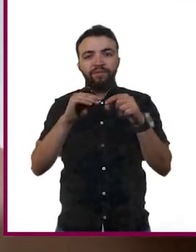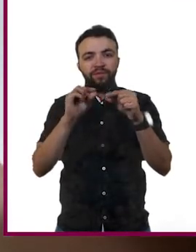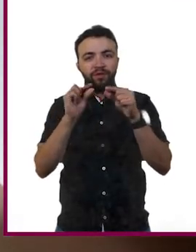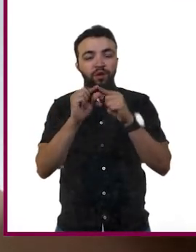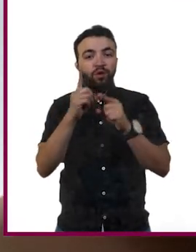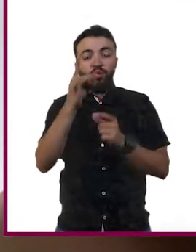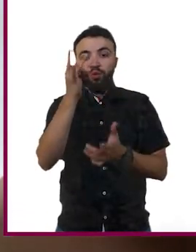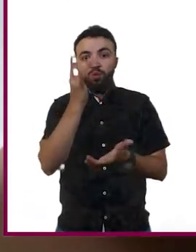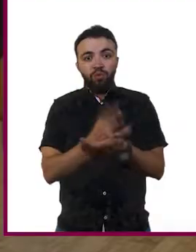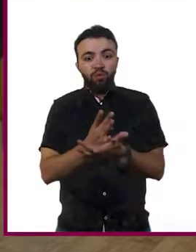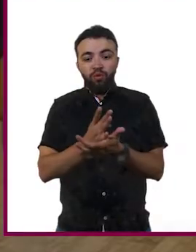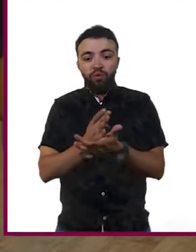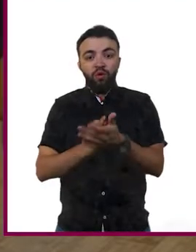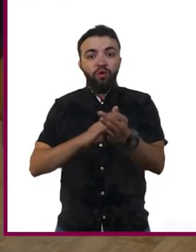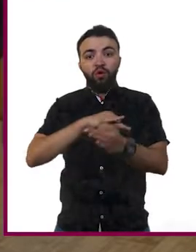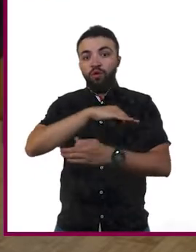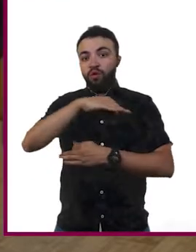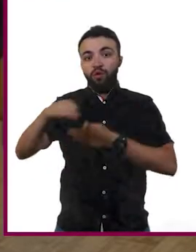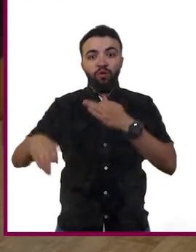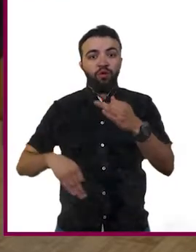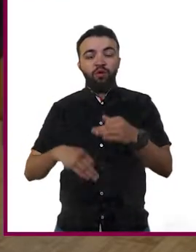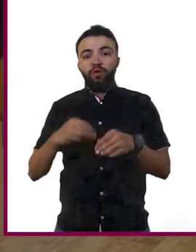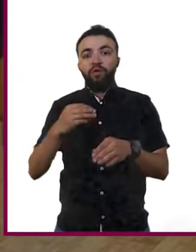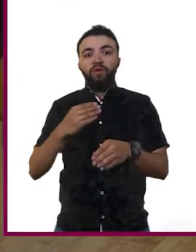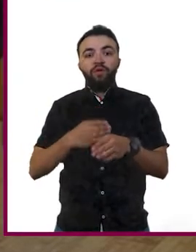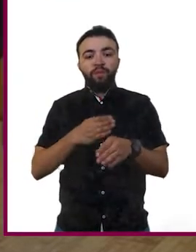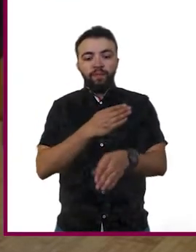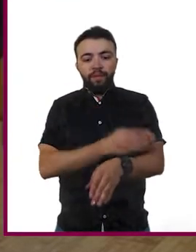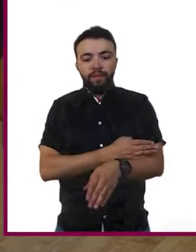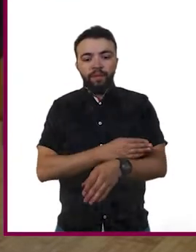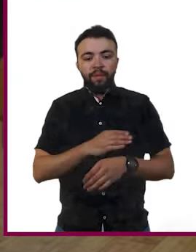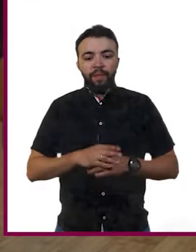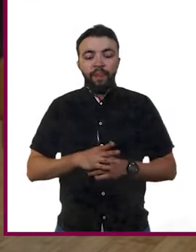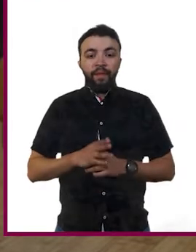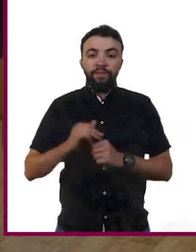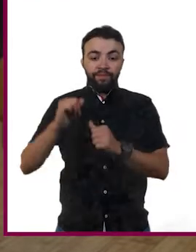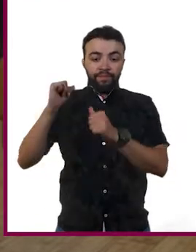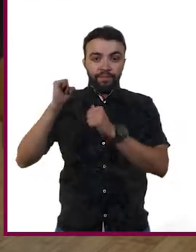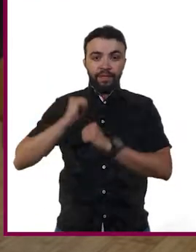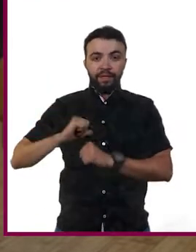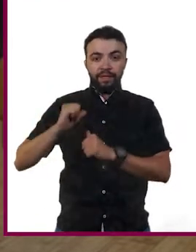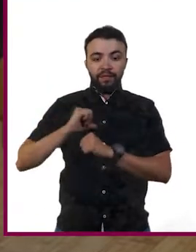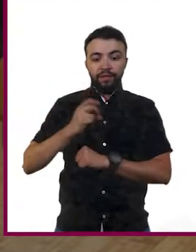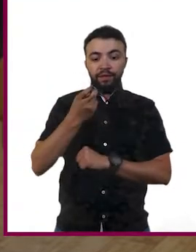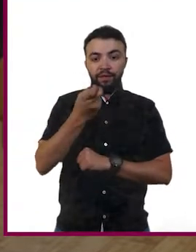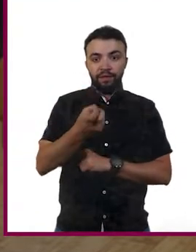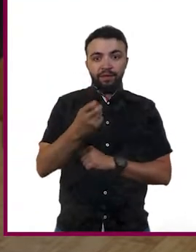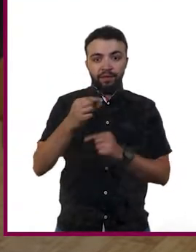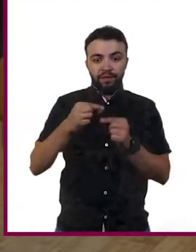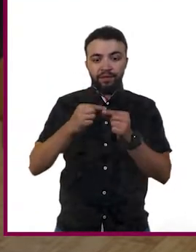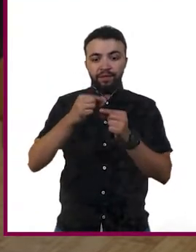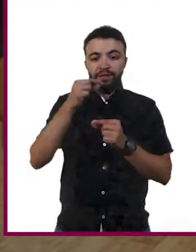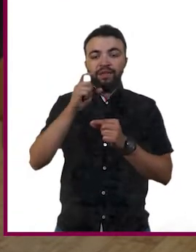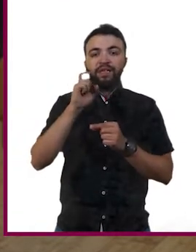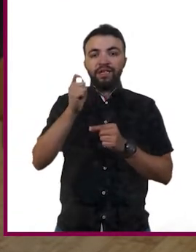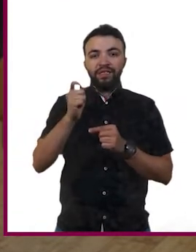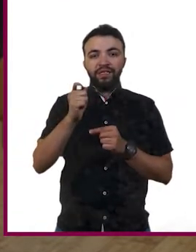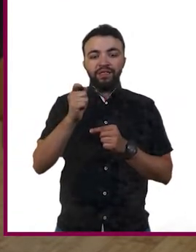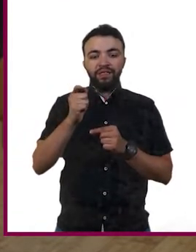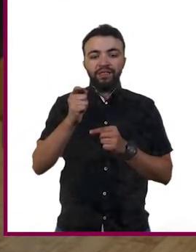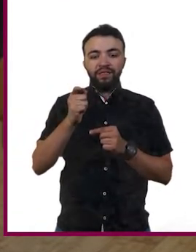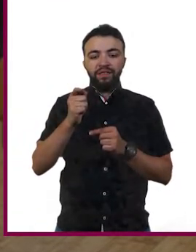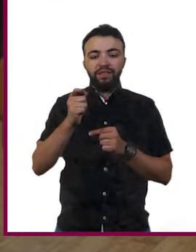plástico, por facilidad y por precio. En la antigüedad esto era la raíz